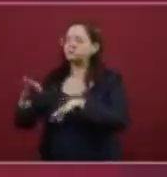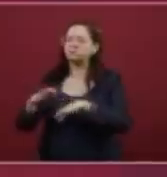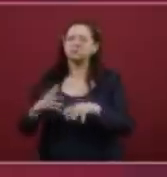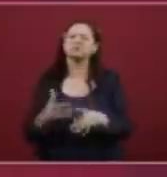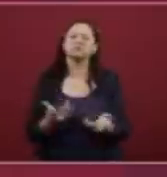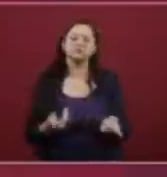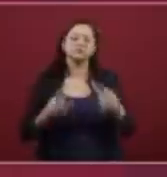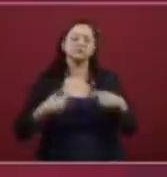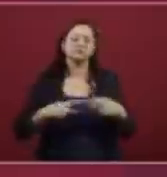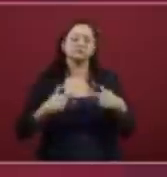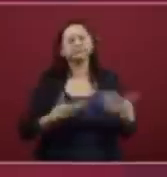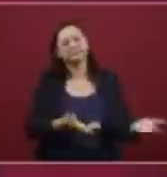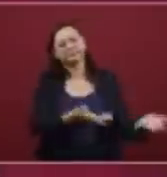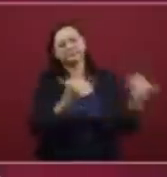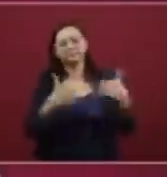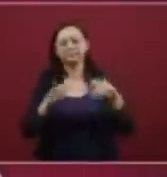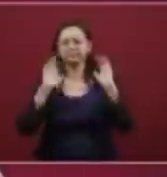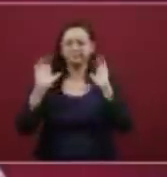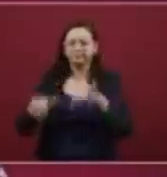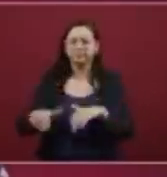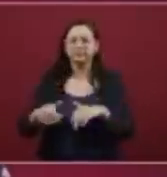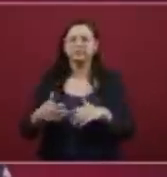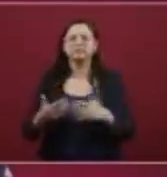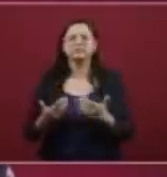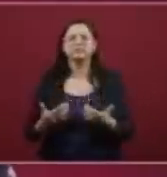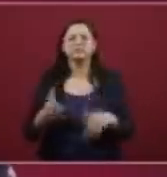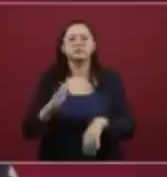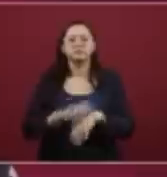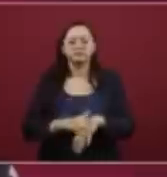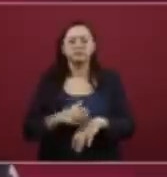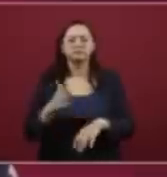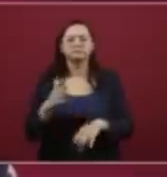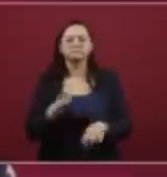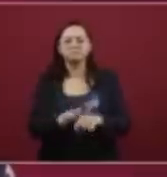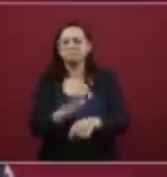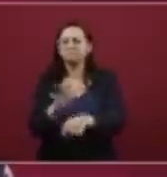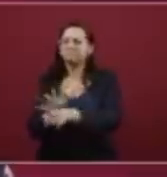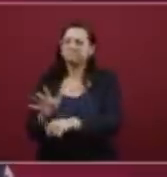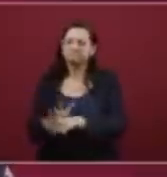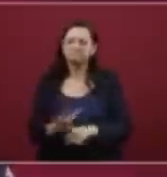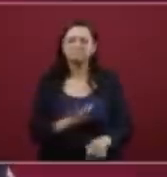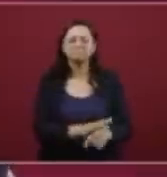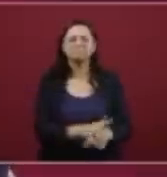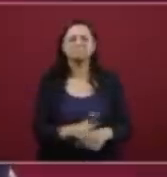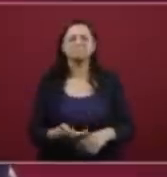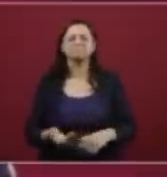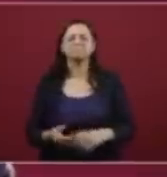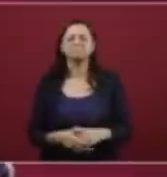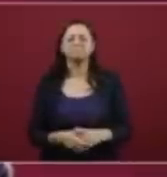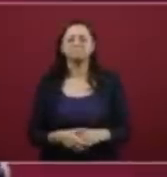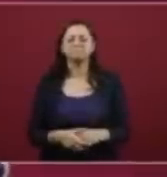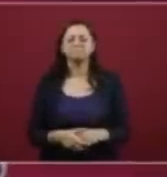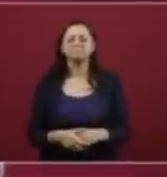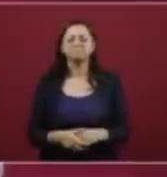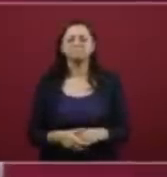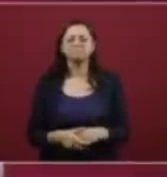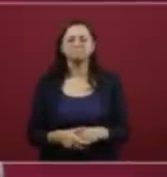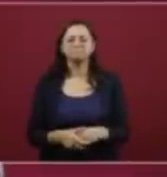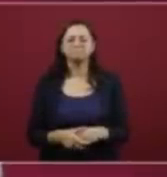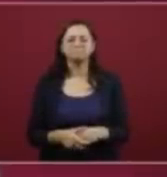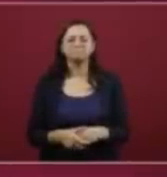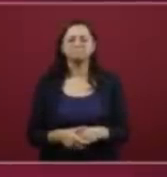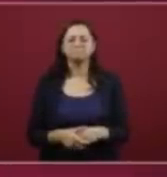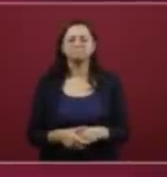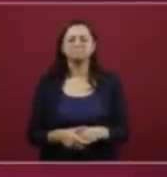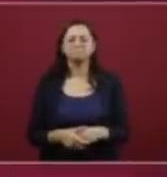más mexicanos, va a haber más empleos y nosotros vamos